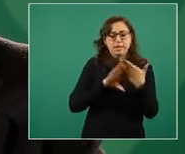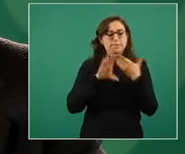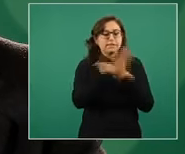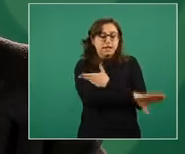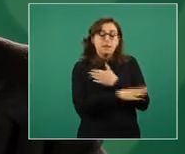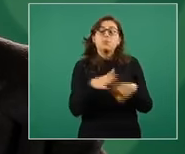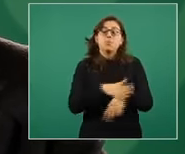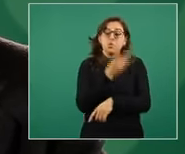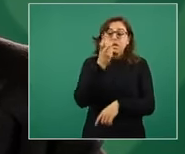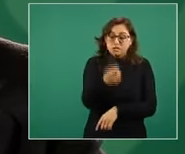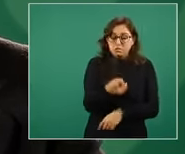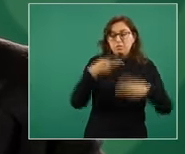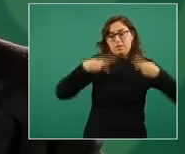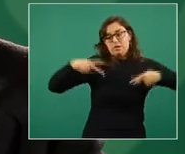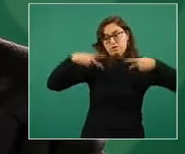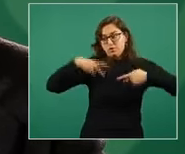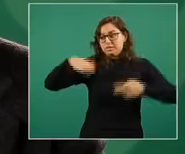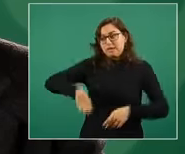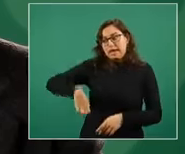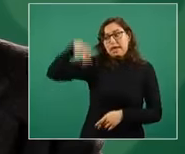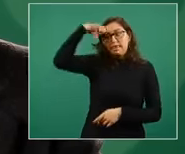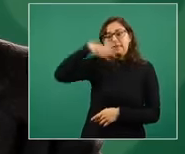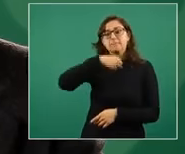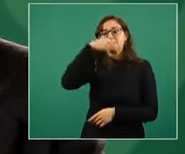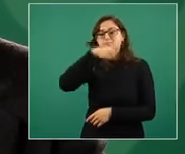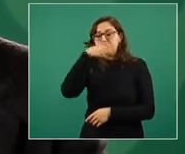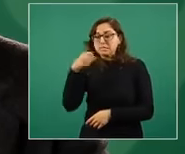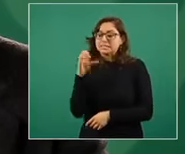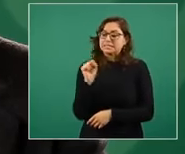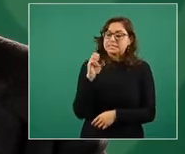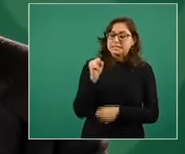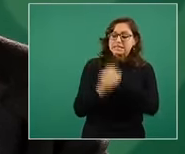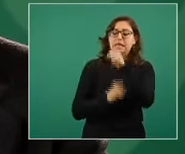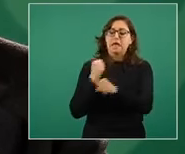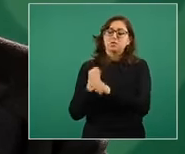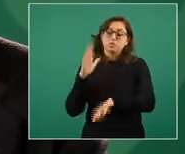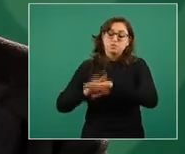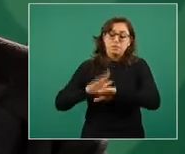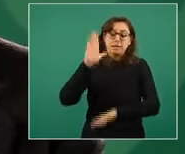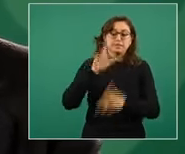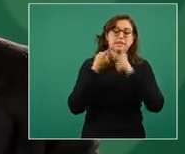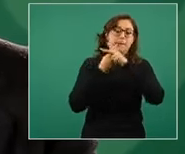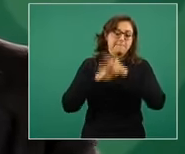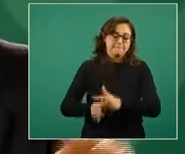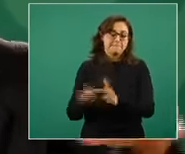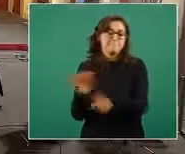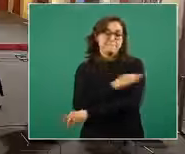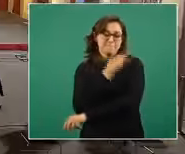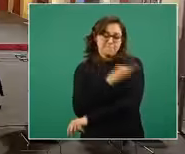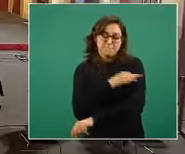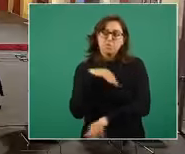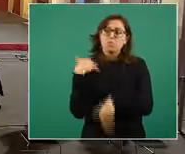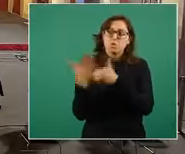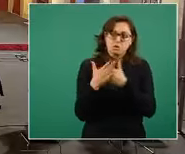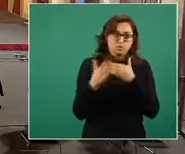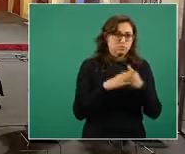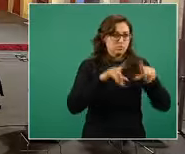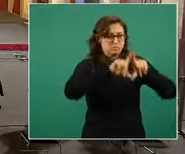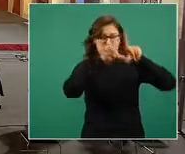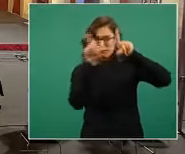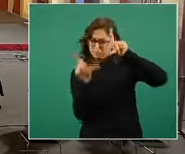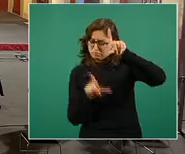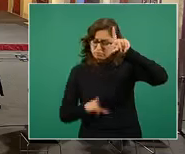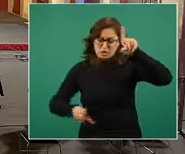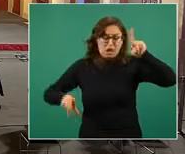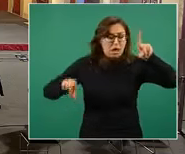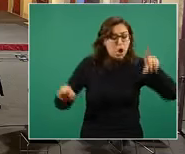personas adultas mayores, el punto de corte es 60 y más, y se estarán convocando todas ellas, poblado por poblado,